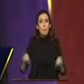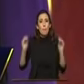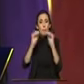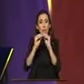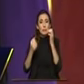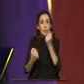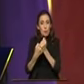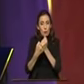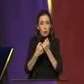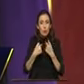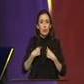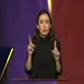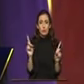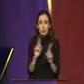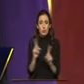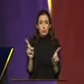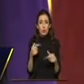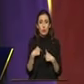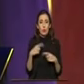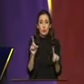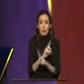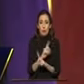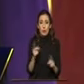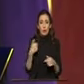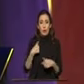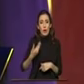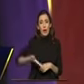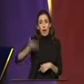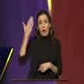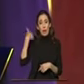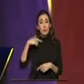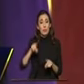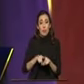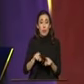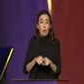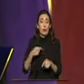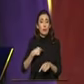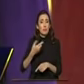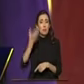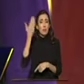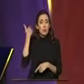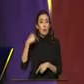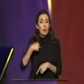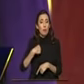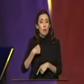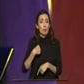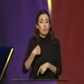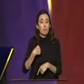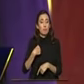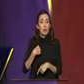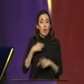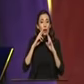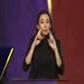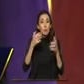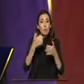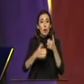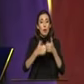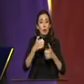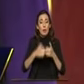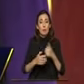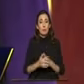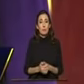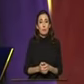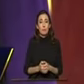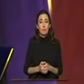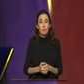Y yo mismo puedo ser, no puedo ser. He sido víctima de todo tipo de excesos. Pocas veces hemos tenido